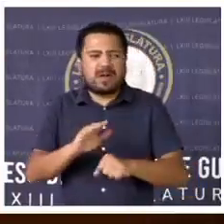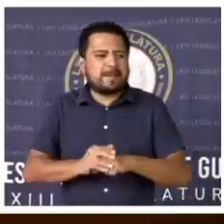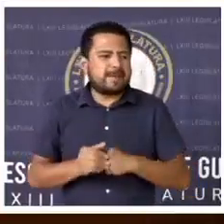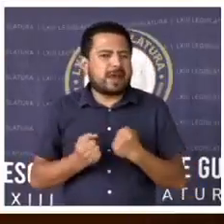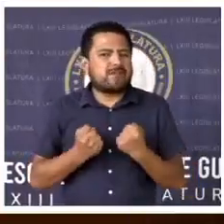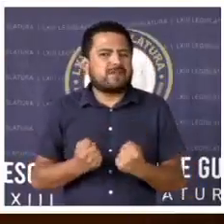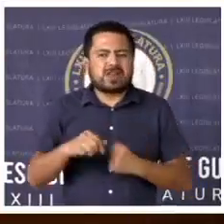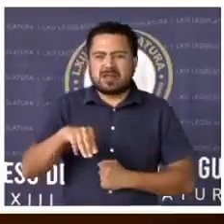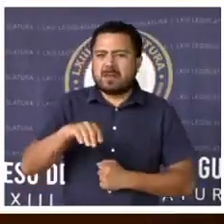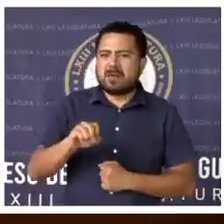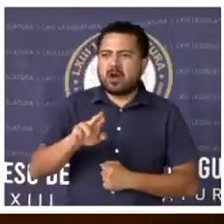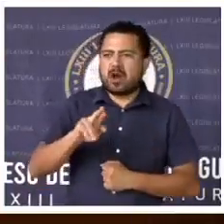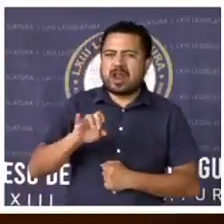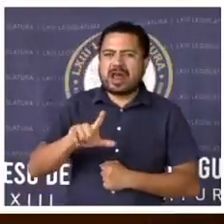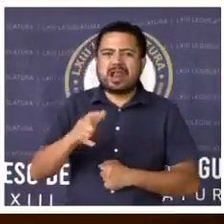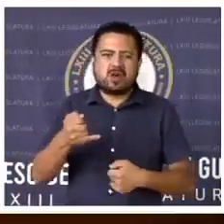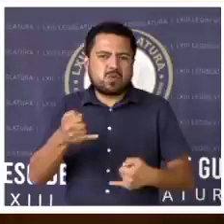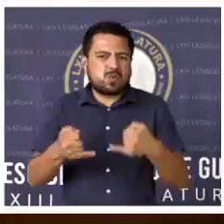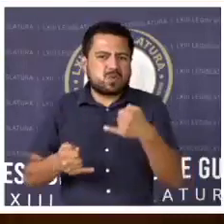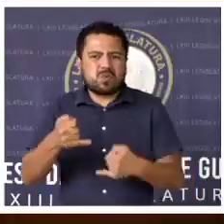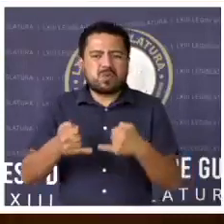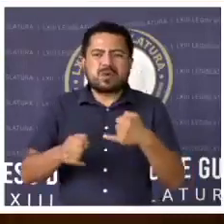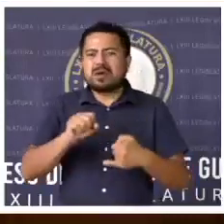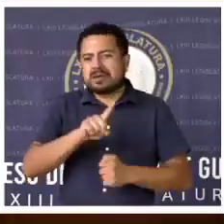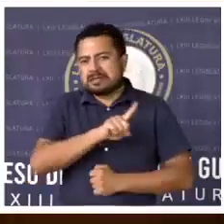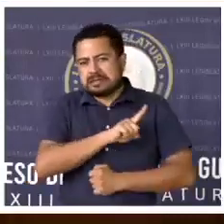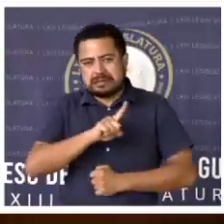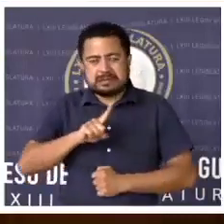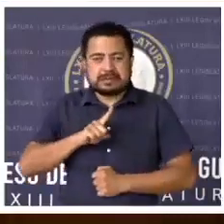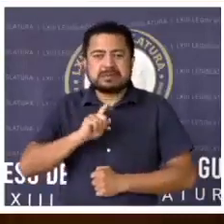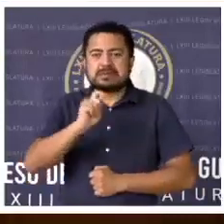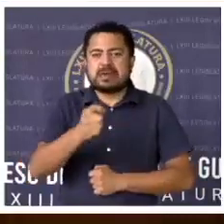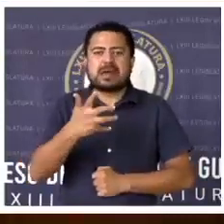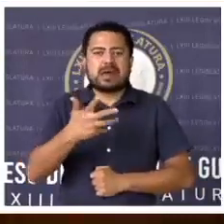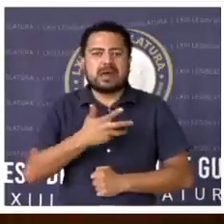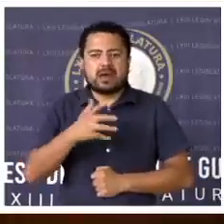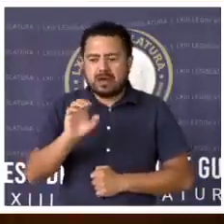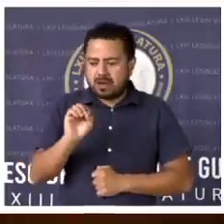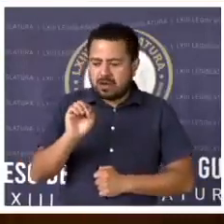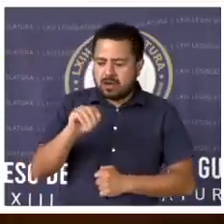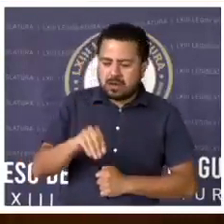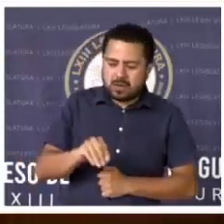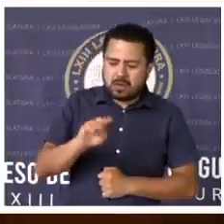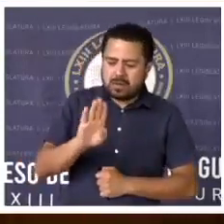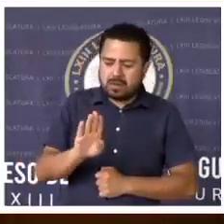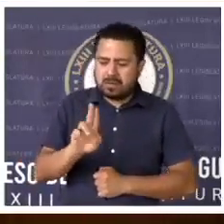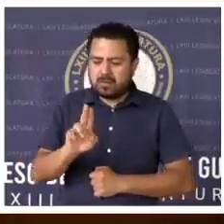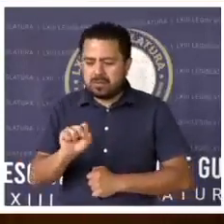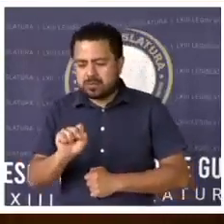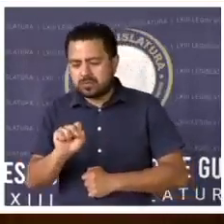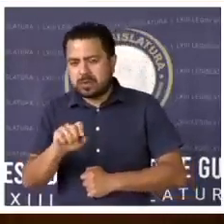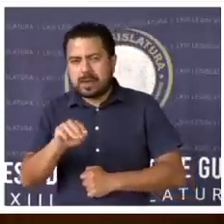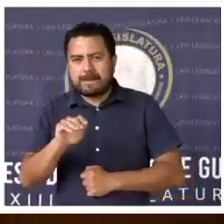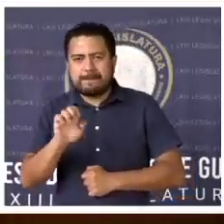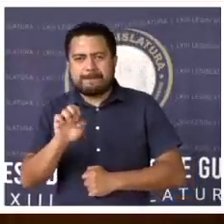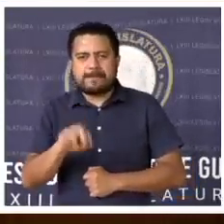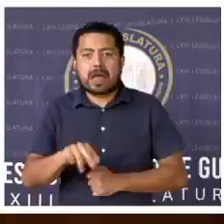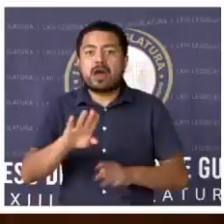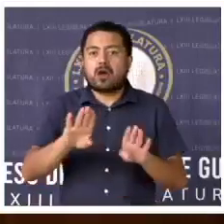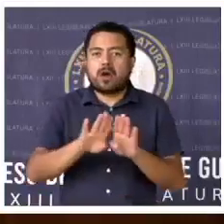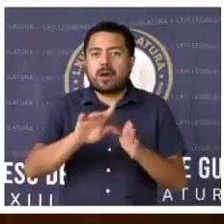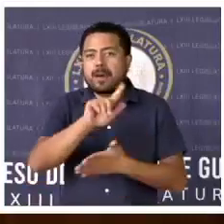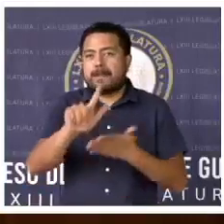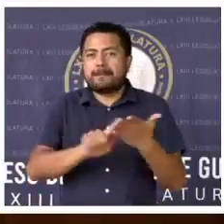moral y jurídica que debe tener el con una ley